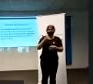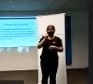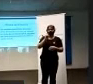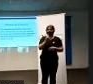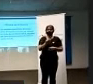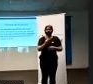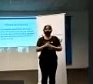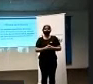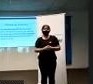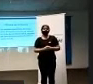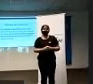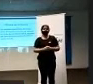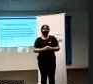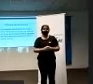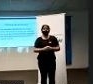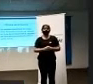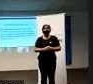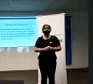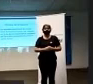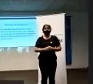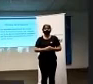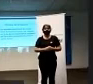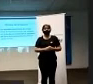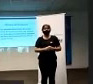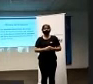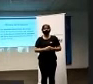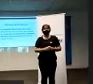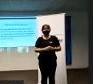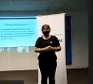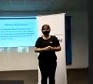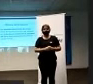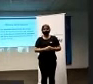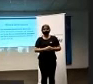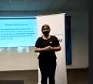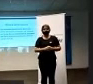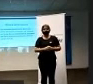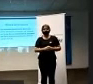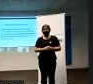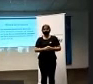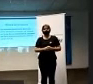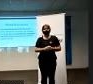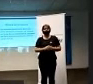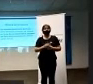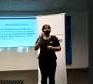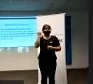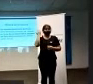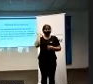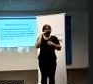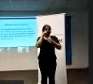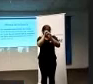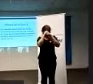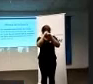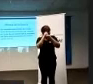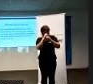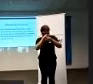En cuanto a la eficacia, los resultados preliminares del ensayo clínico de fase 3 mostró que después de 14 días de vacunación con un esquema de